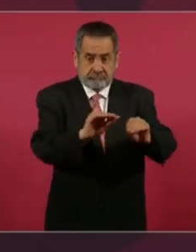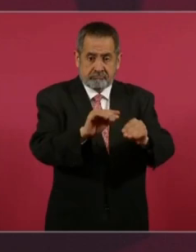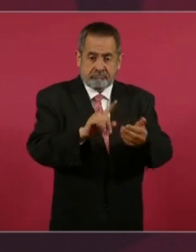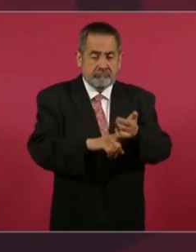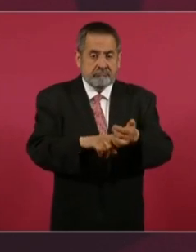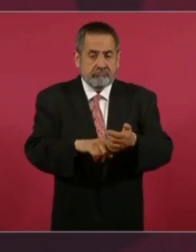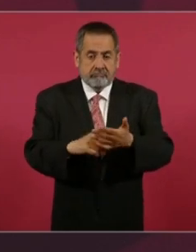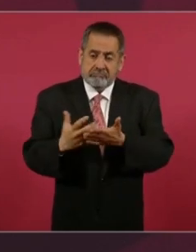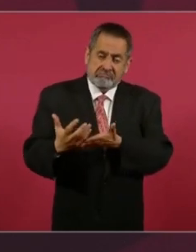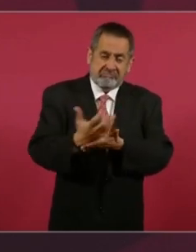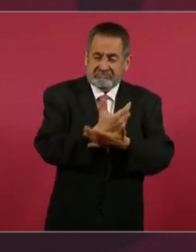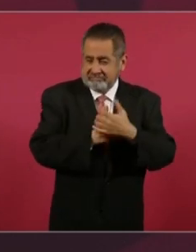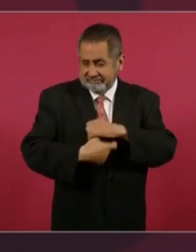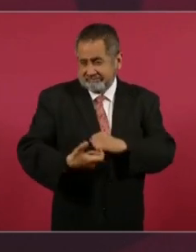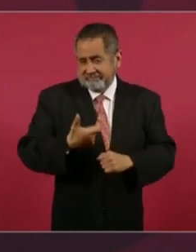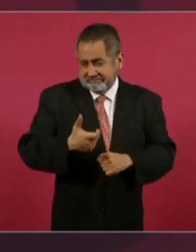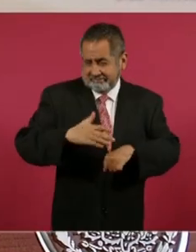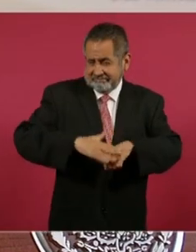van a ganar más dinero